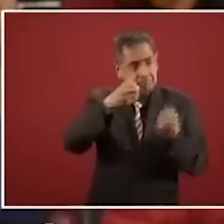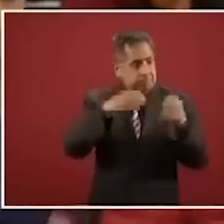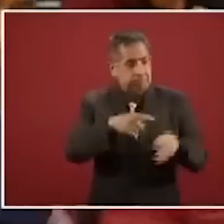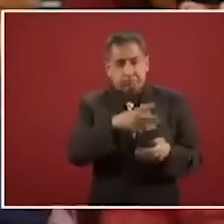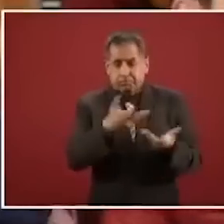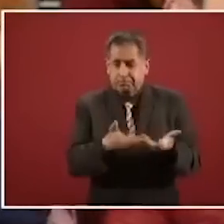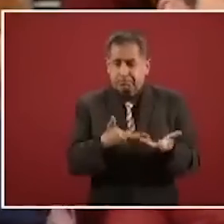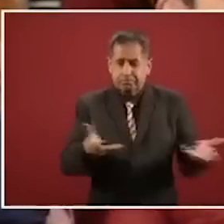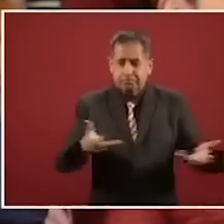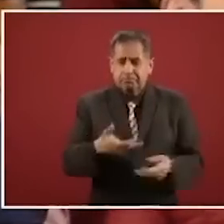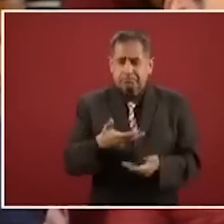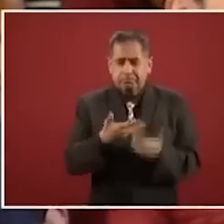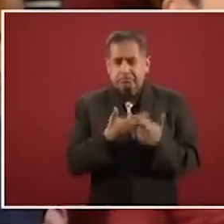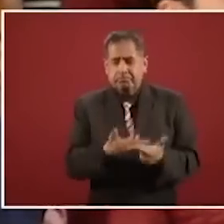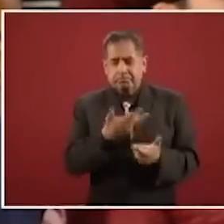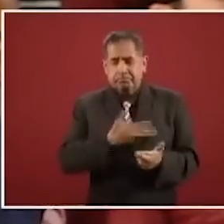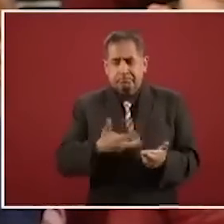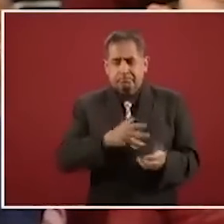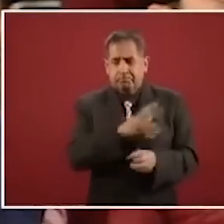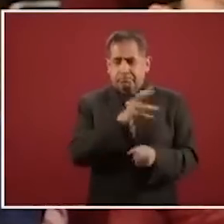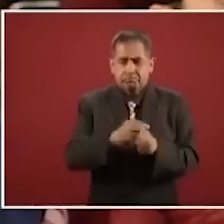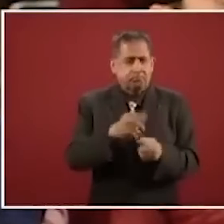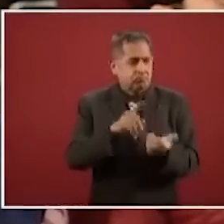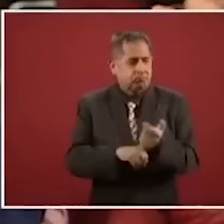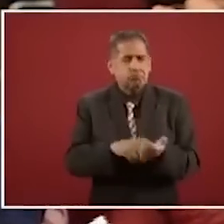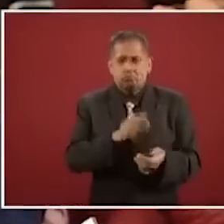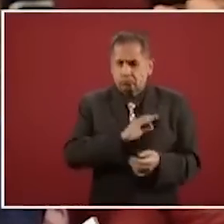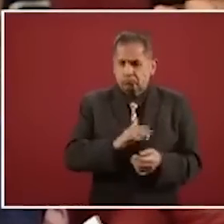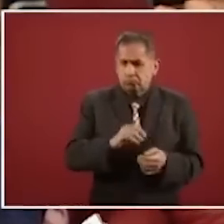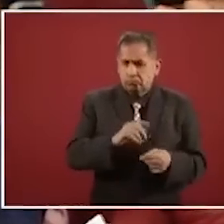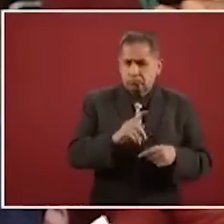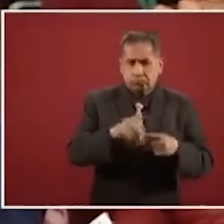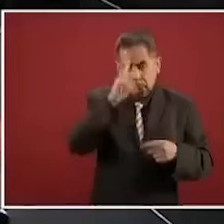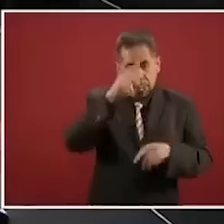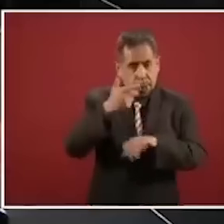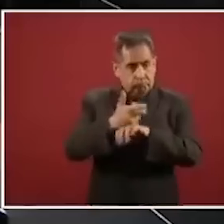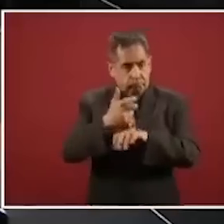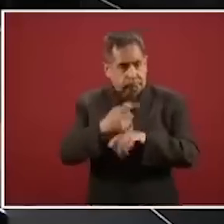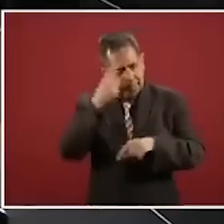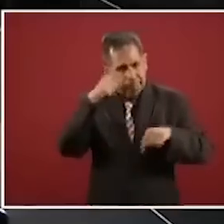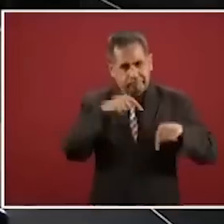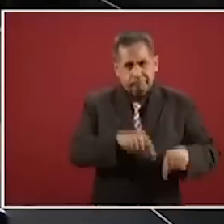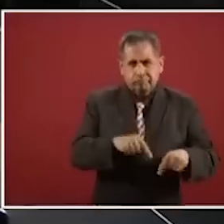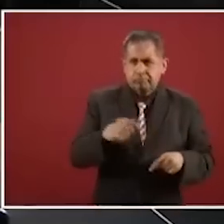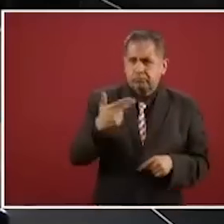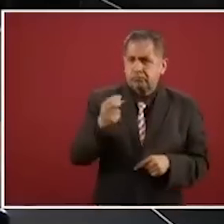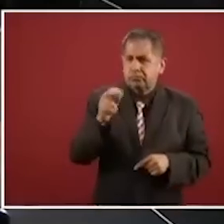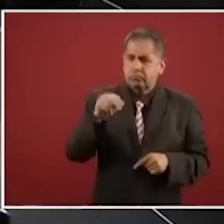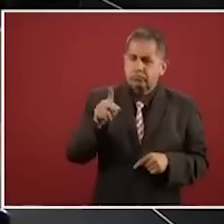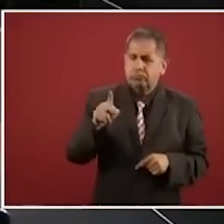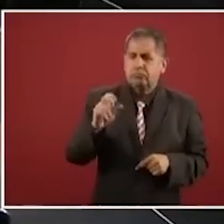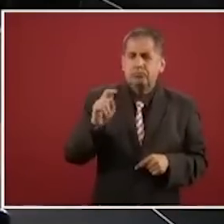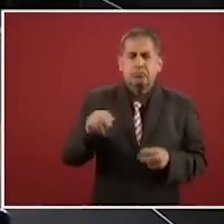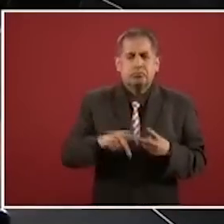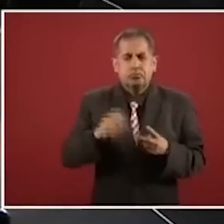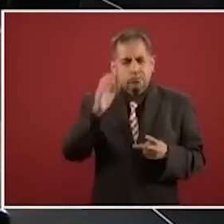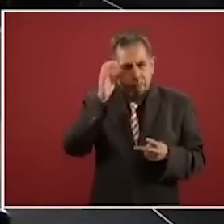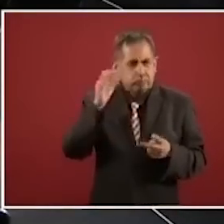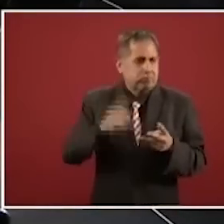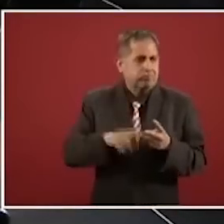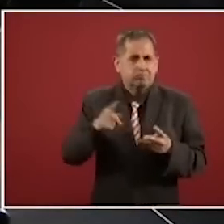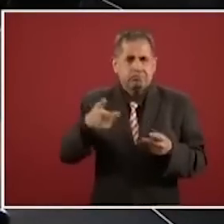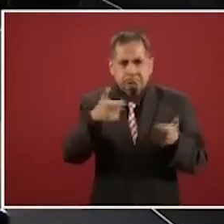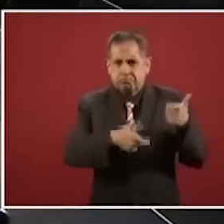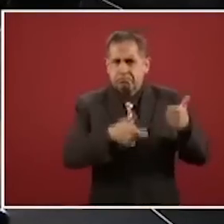potencial. En higo, por ejemplo, que tiene una gran rentabilidad, no para Estados Unidos, para Hong Kong, para China, con alto